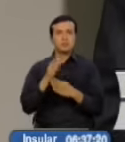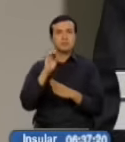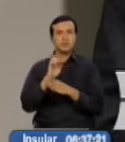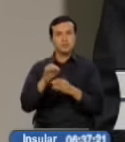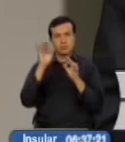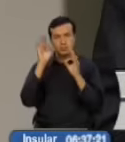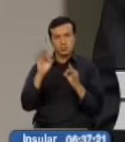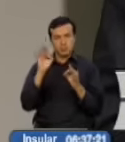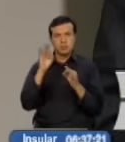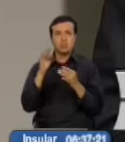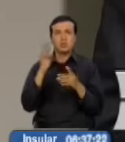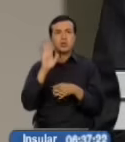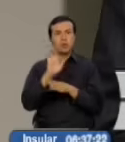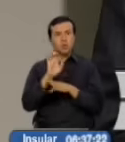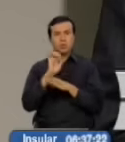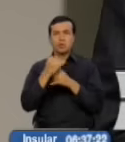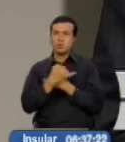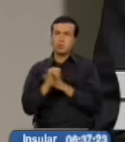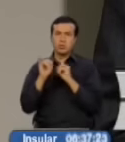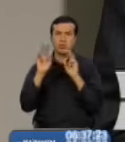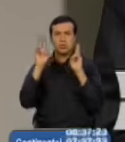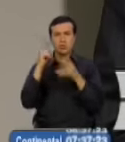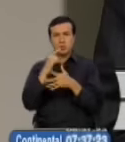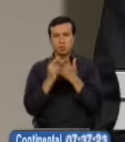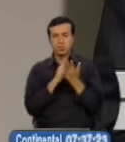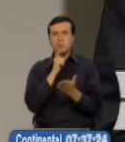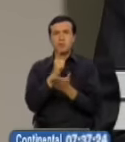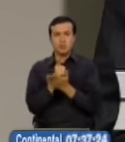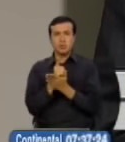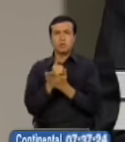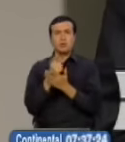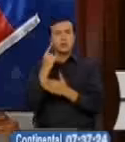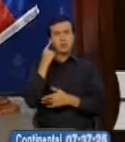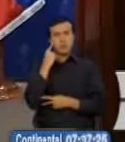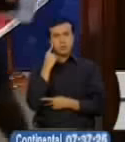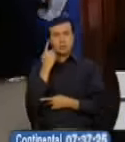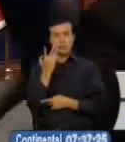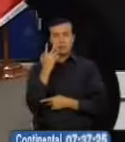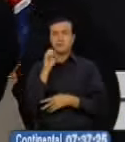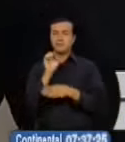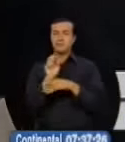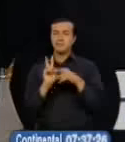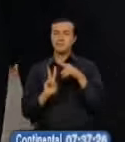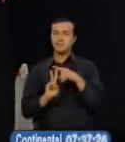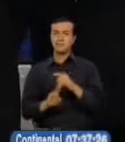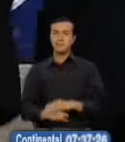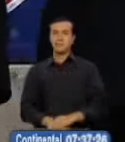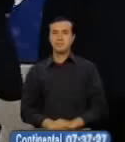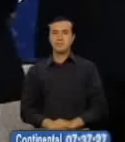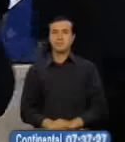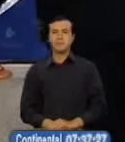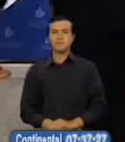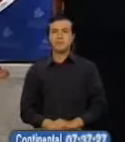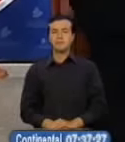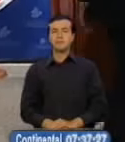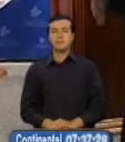por la postura independiente en cuanto a la imposición de las sanciones. Sofía Montoya, Ecuador TV.